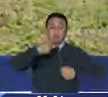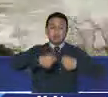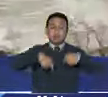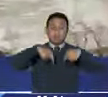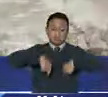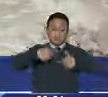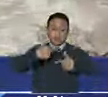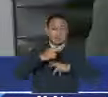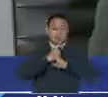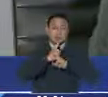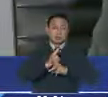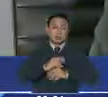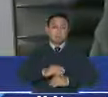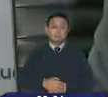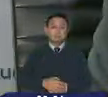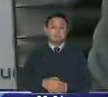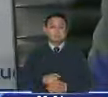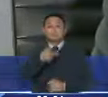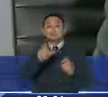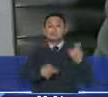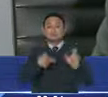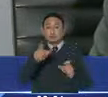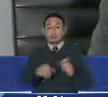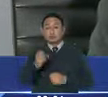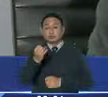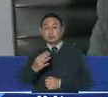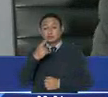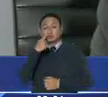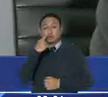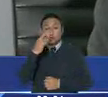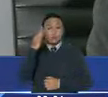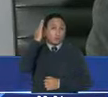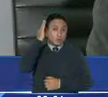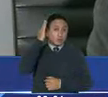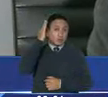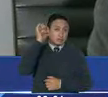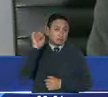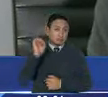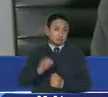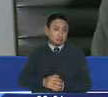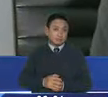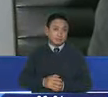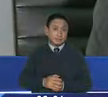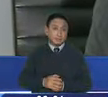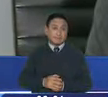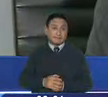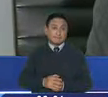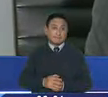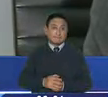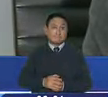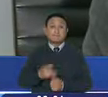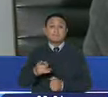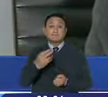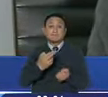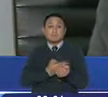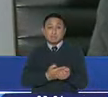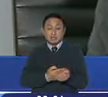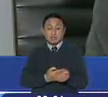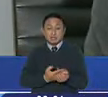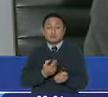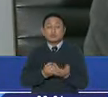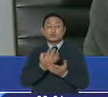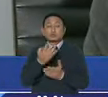los resultados. Tanto de población, cuántos hombres, cuántas mujeres, condición de étnica, por ejemplo, cuántos